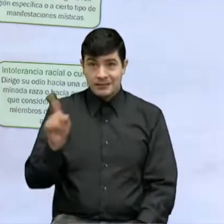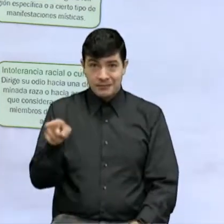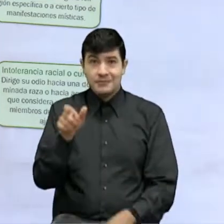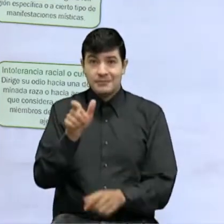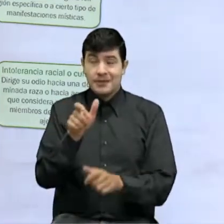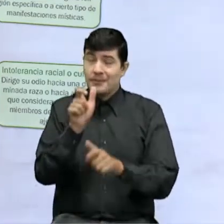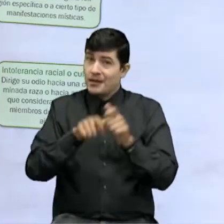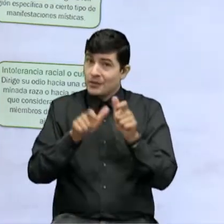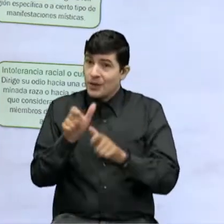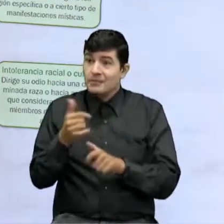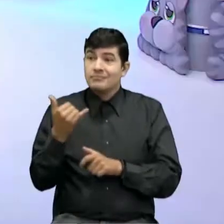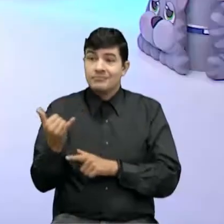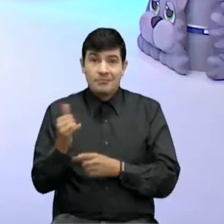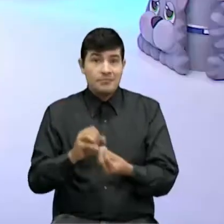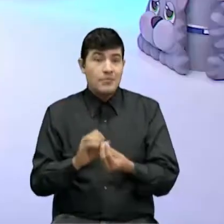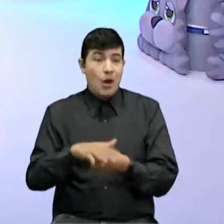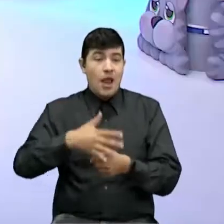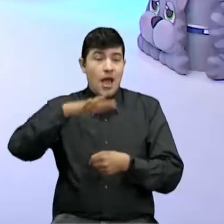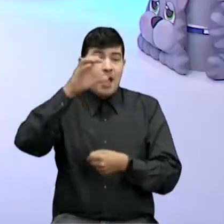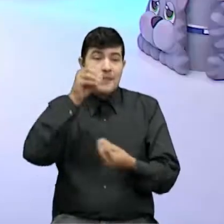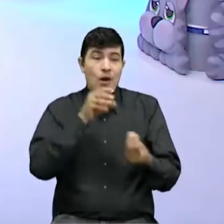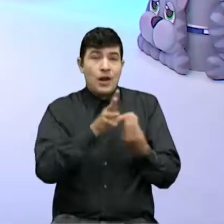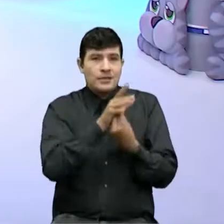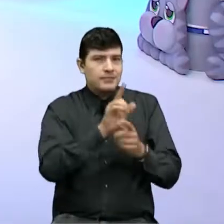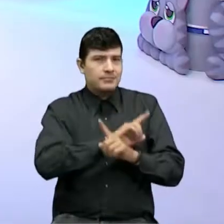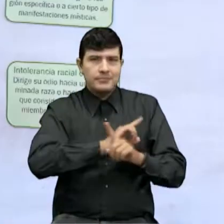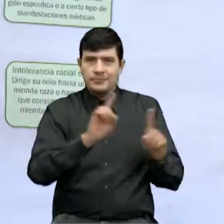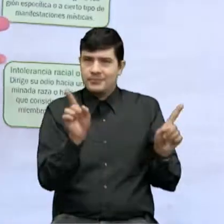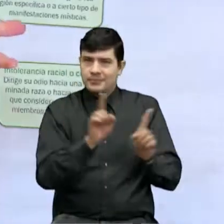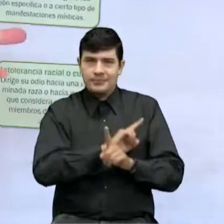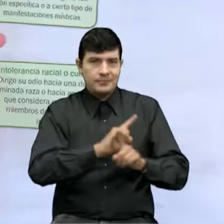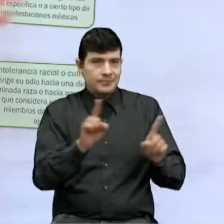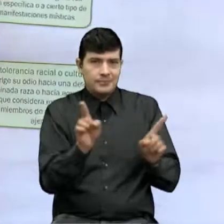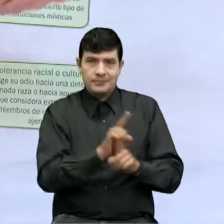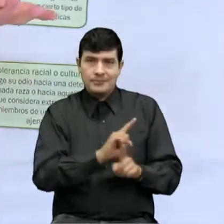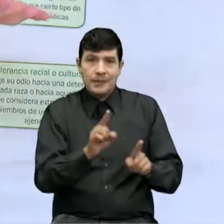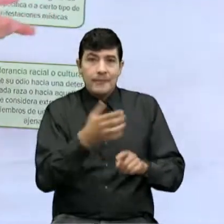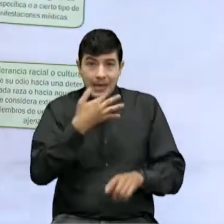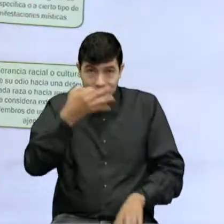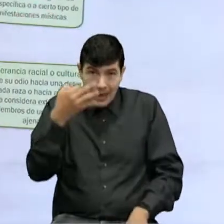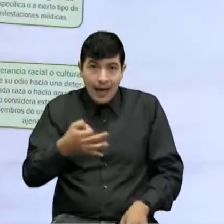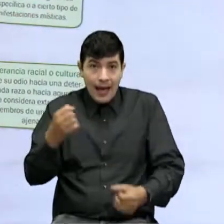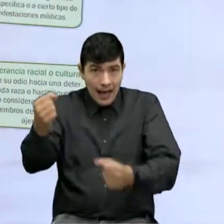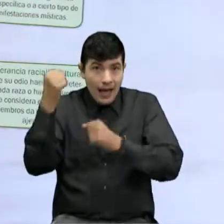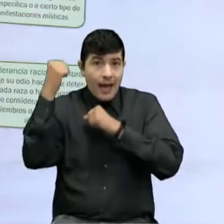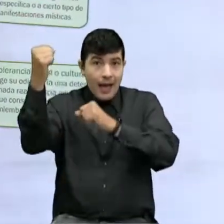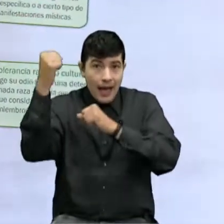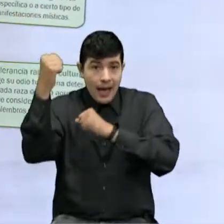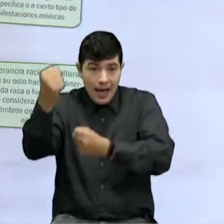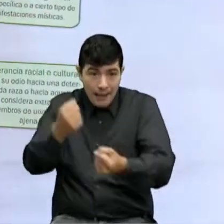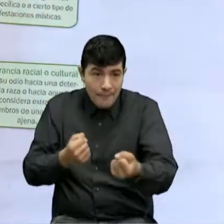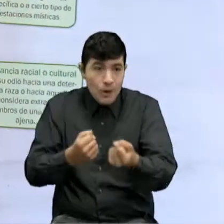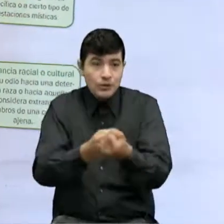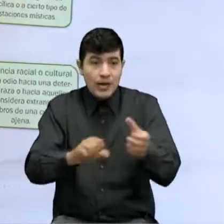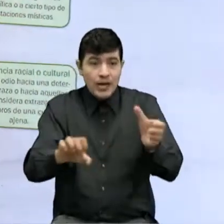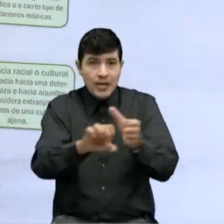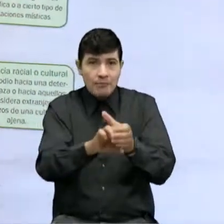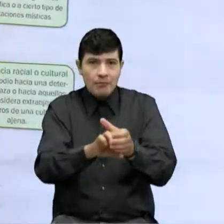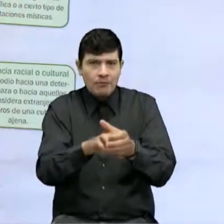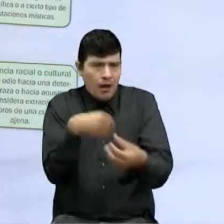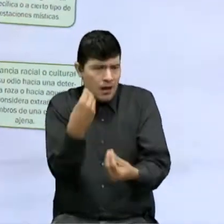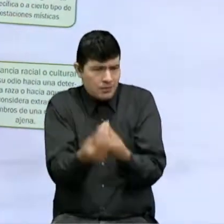son delincuentes. O sea, un verdadero hincha apoya a su equipo sin violencia. O sea, yo no le veo objetivo, sinceramente, agredir a otra